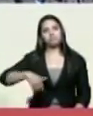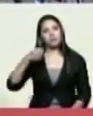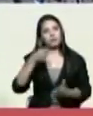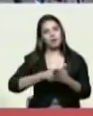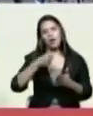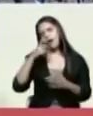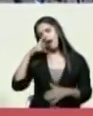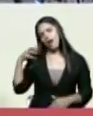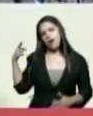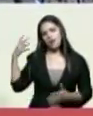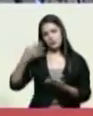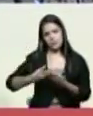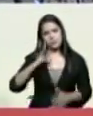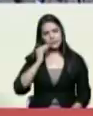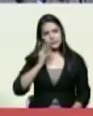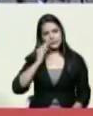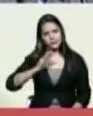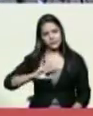batalla.